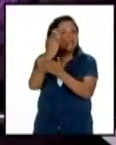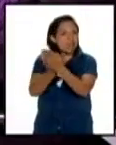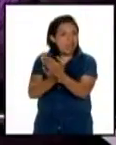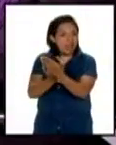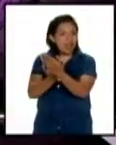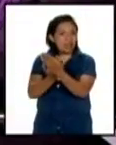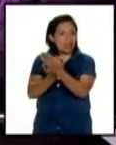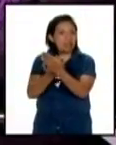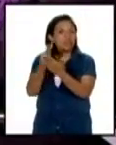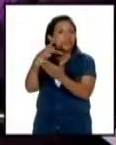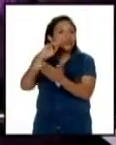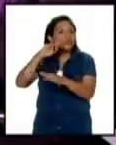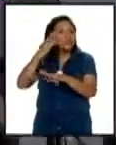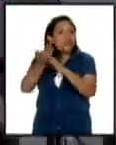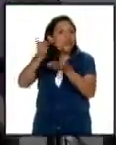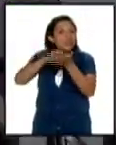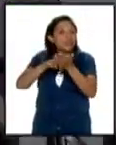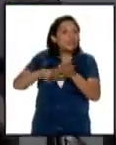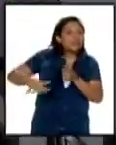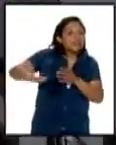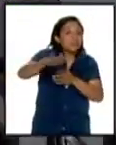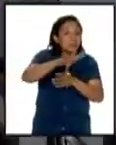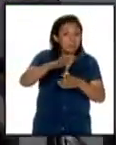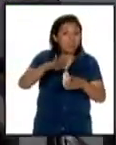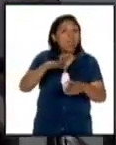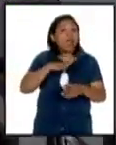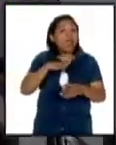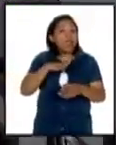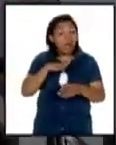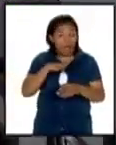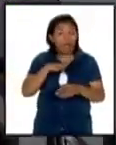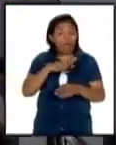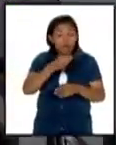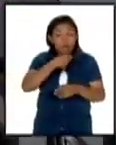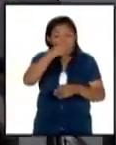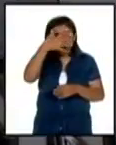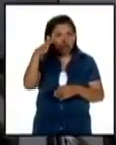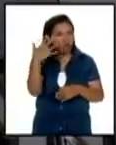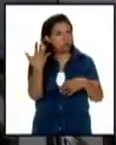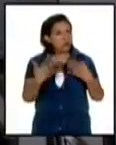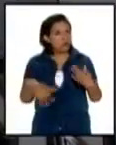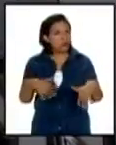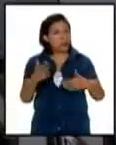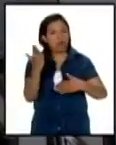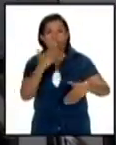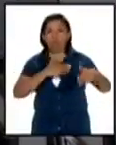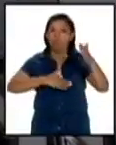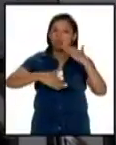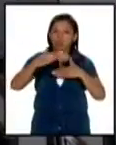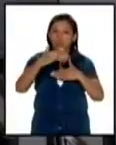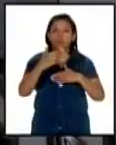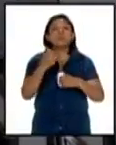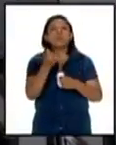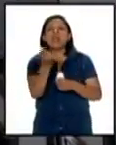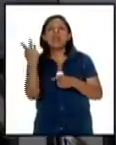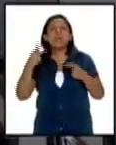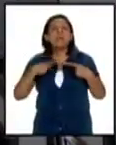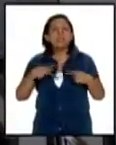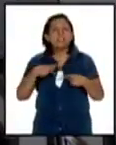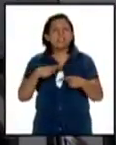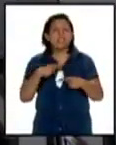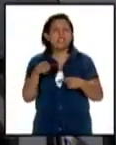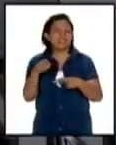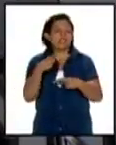que tienen los adultos mayores. Queremos adultos mayores exitosos. Hay quienes cuestionan si de veras podemos hablar de un envejecimiento